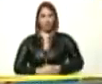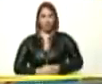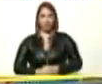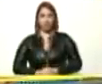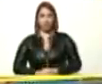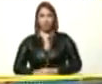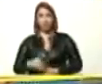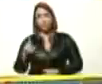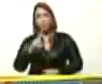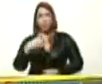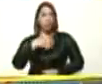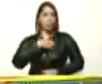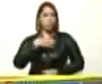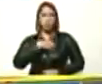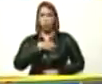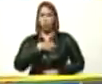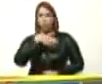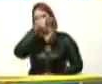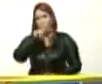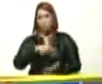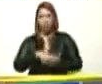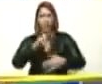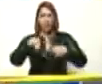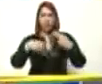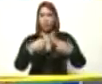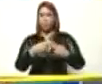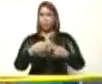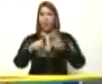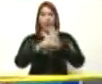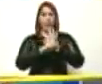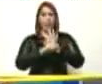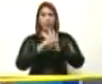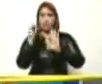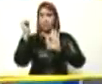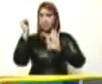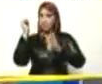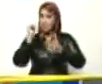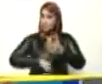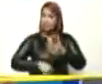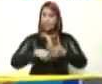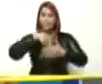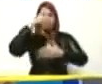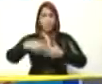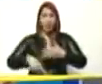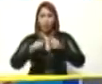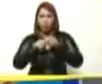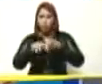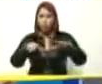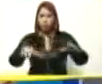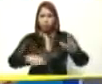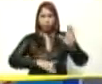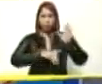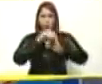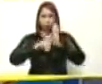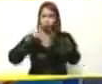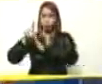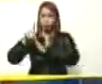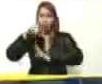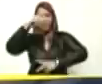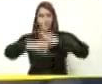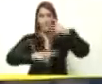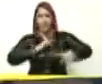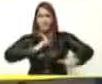no se puede, aprobar, ninguna ley, sin un plan, de despliegue, y desarrollo, un plan de acción,